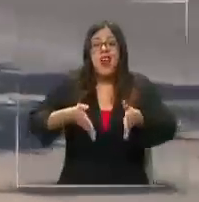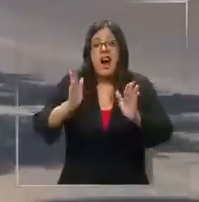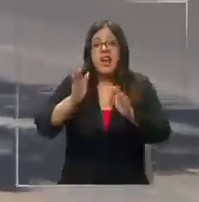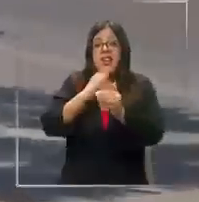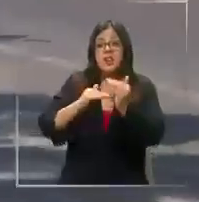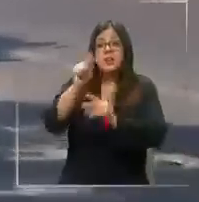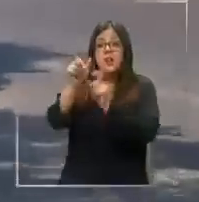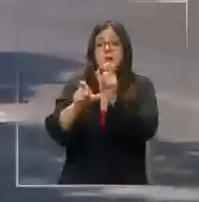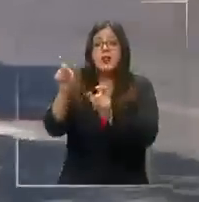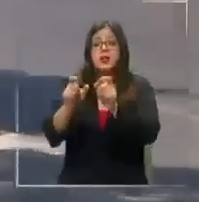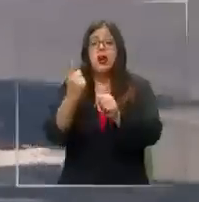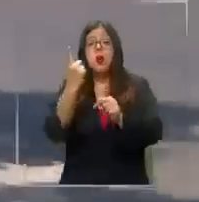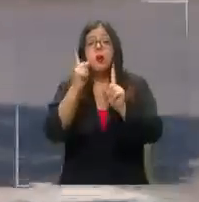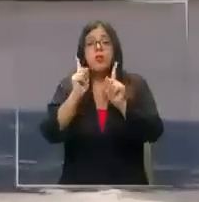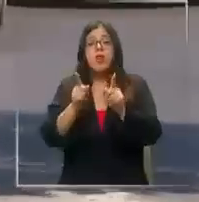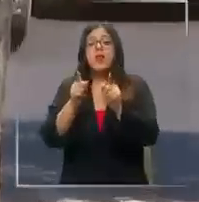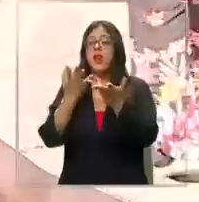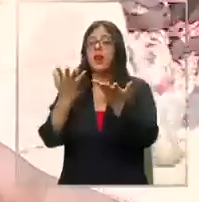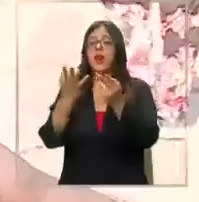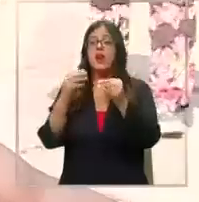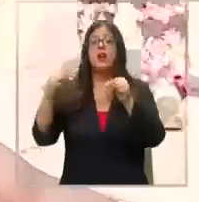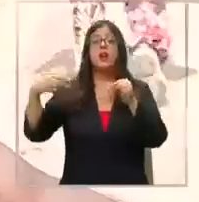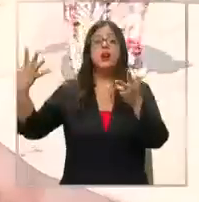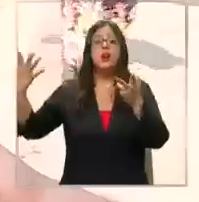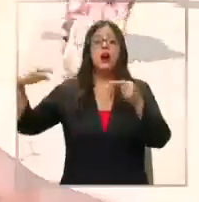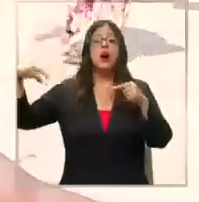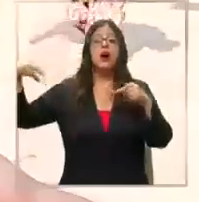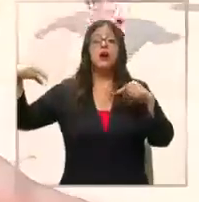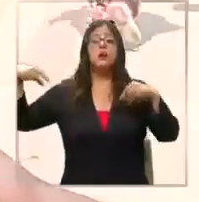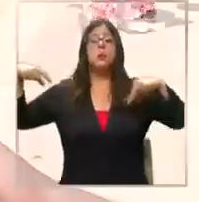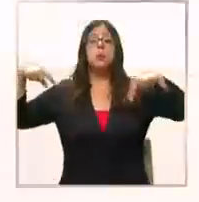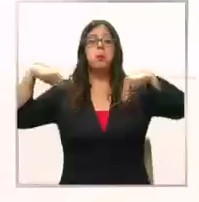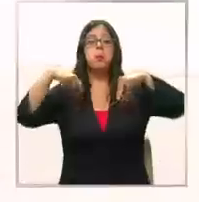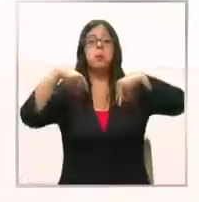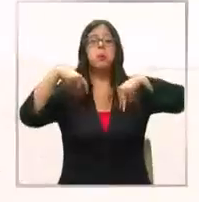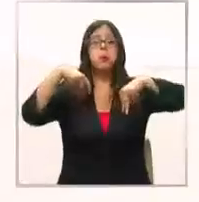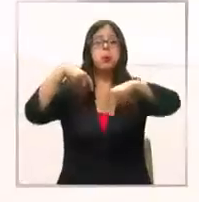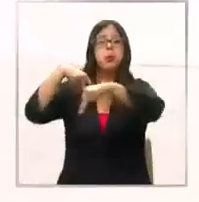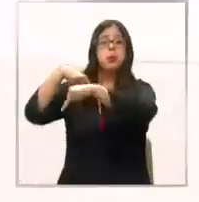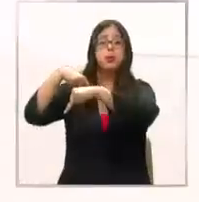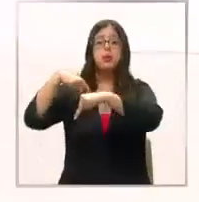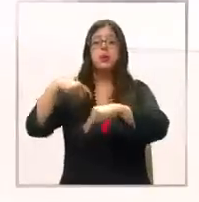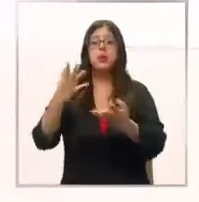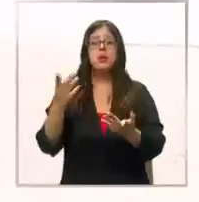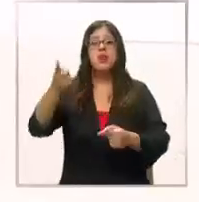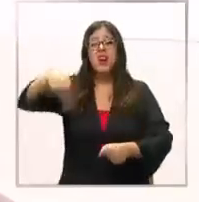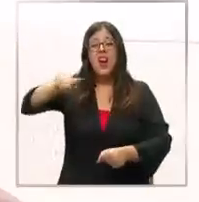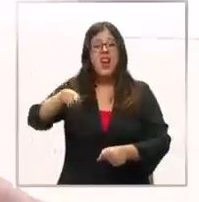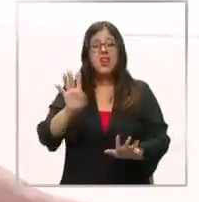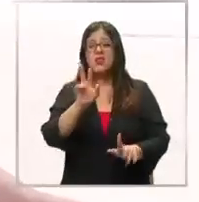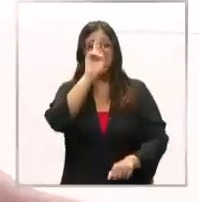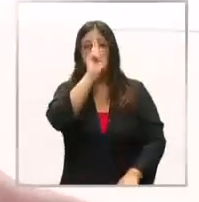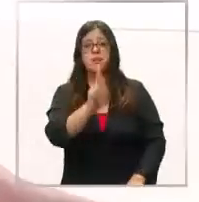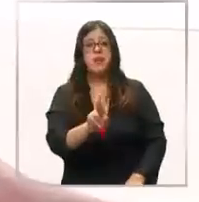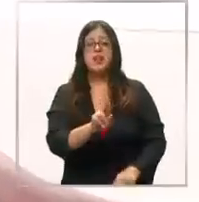para allá recién, uno tiene que esquivarlos, porque si no, ellos no se corren algunos. Ah, imprudente. No, nunca